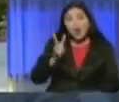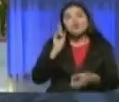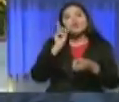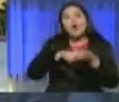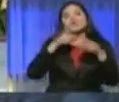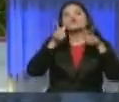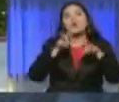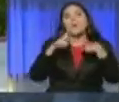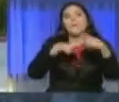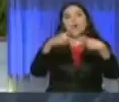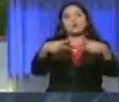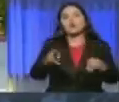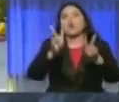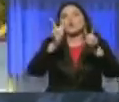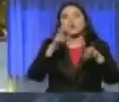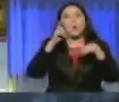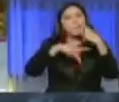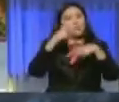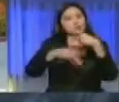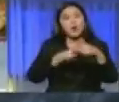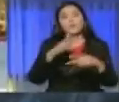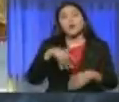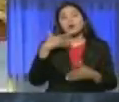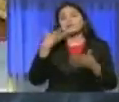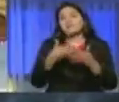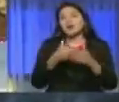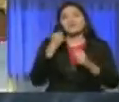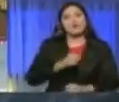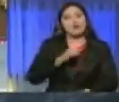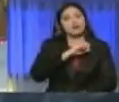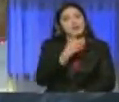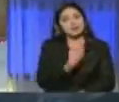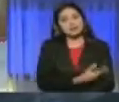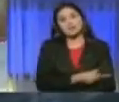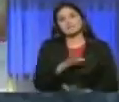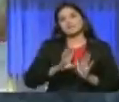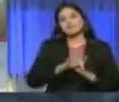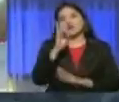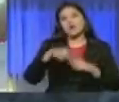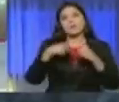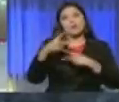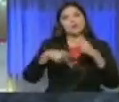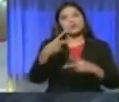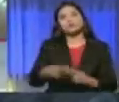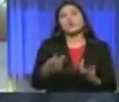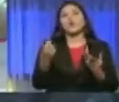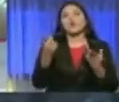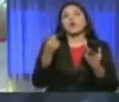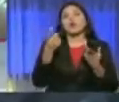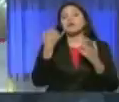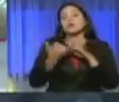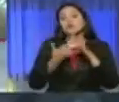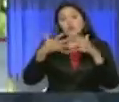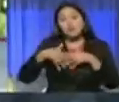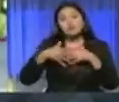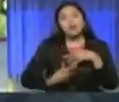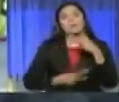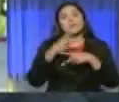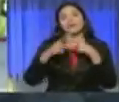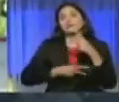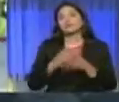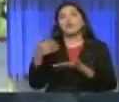capacidades productivas, nuevas líneas de producción para sencillamente fortalecer la capacidad de producción, tanto primaria, agroindustrial, producción